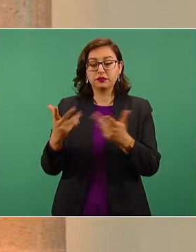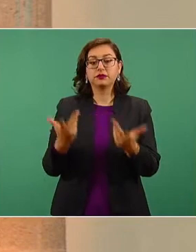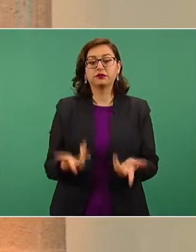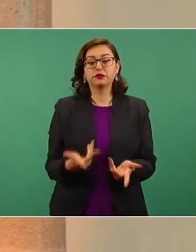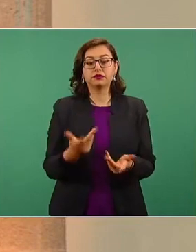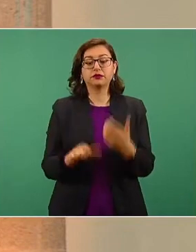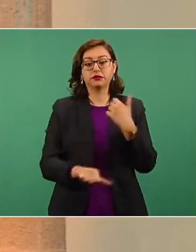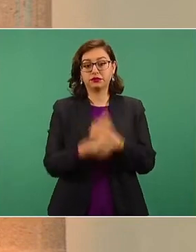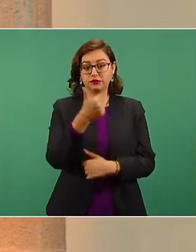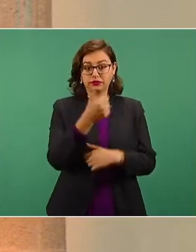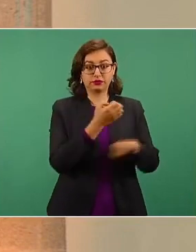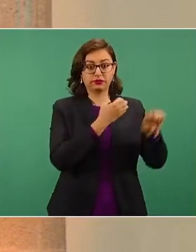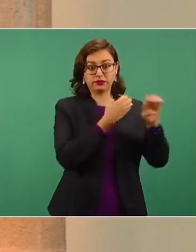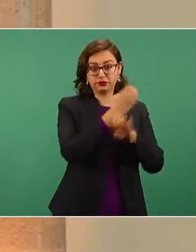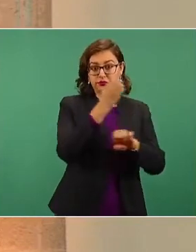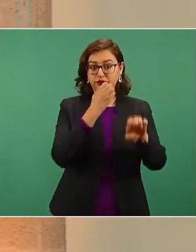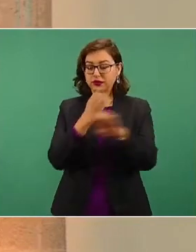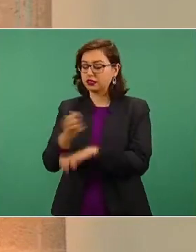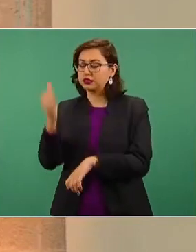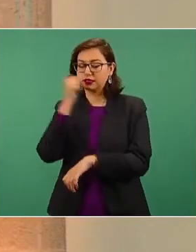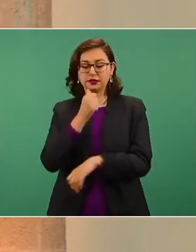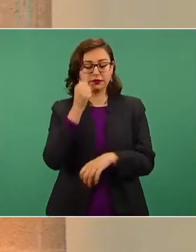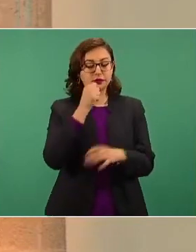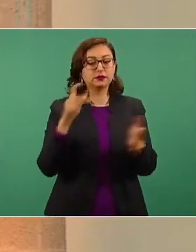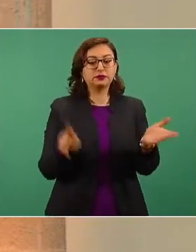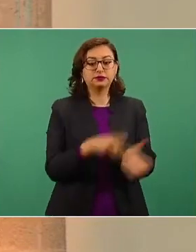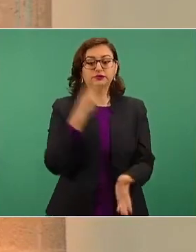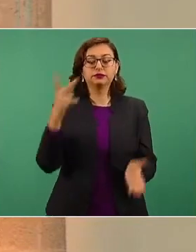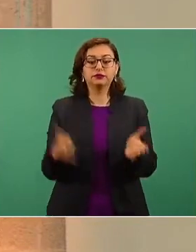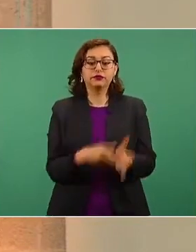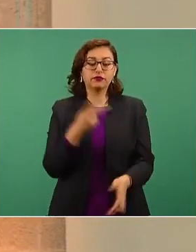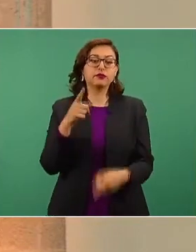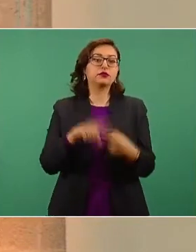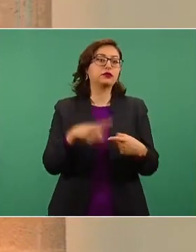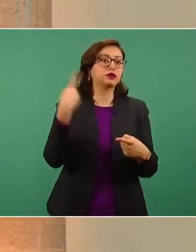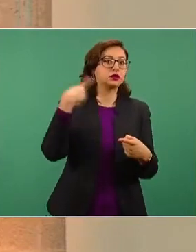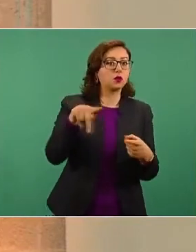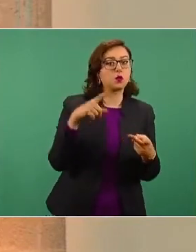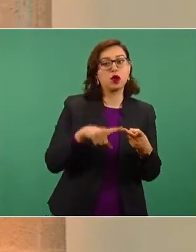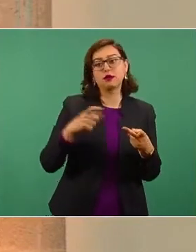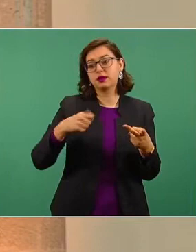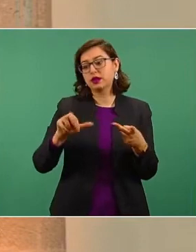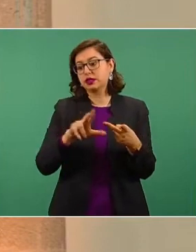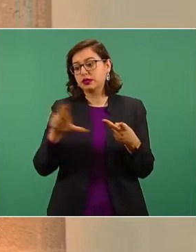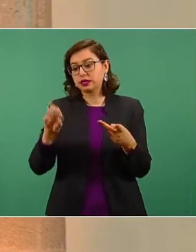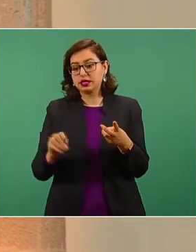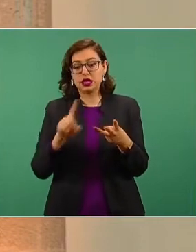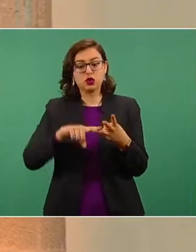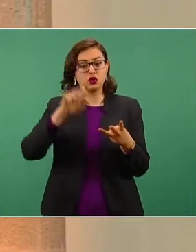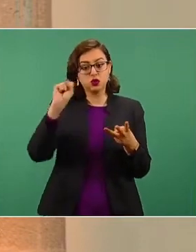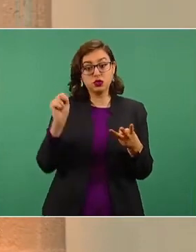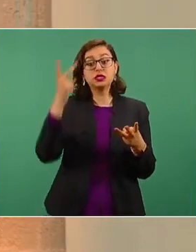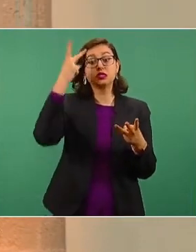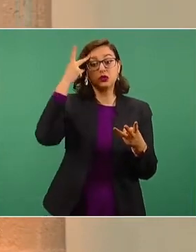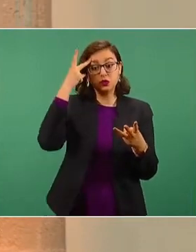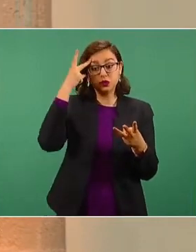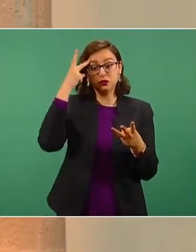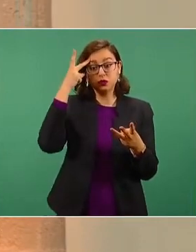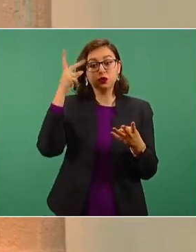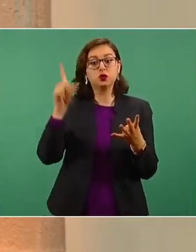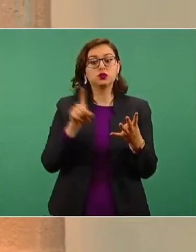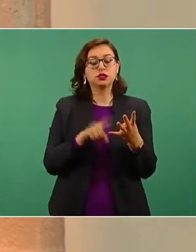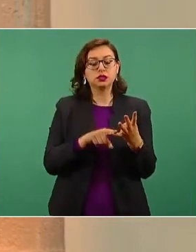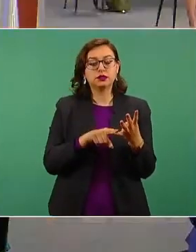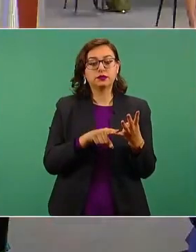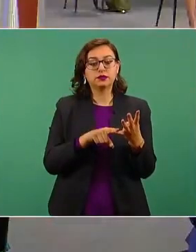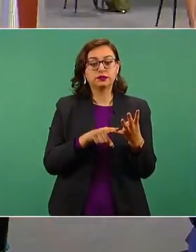11 entidades, nos reunimos permanentemente con la Fiscalía de Puebla, de Quintana Roo, de San Luis Potosí, nos reunimos